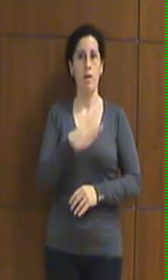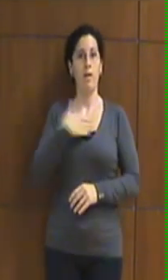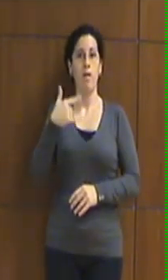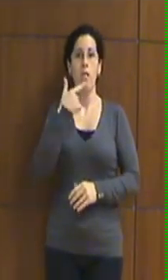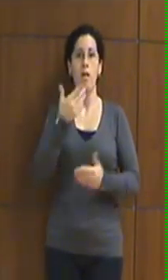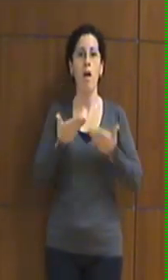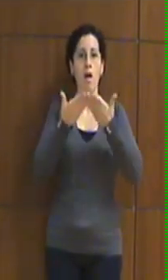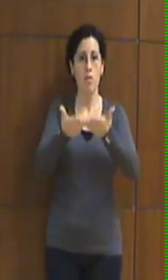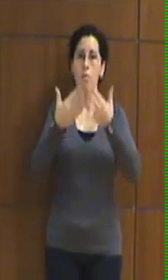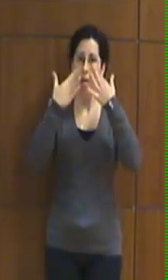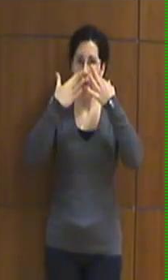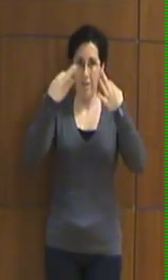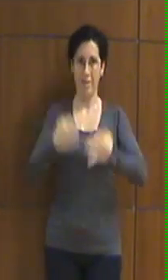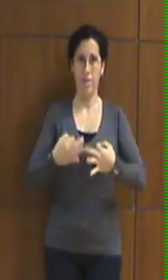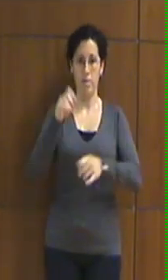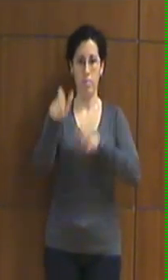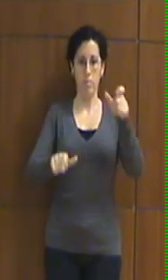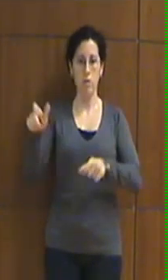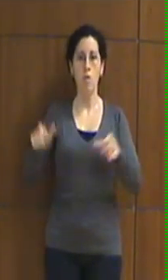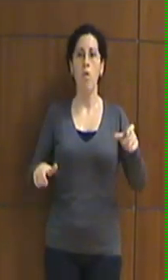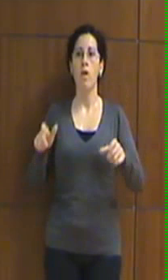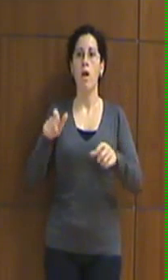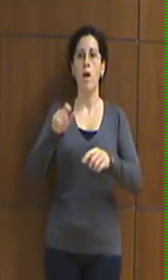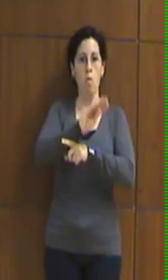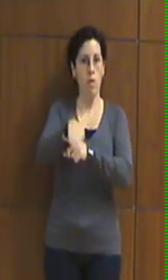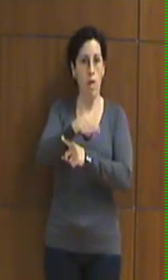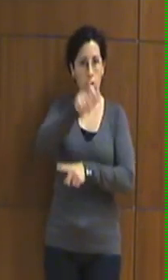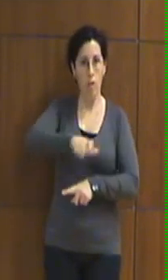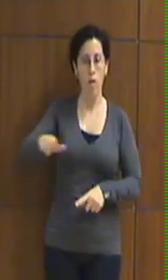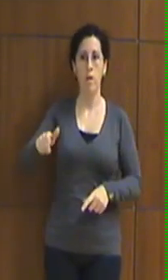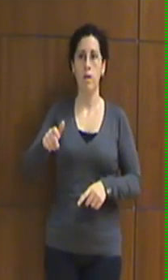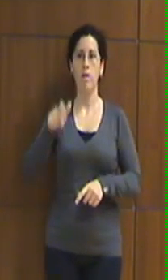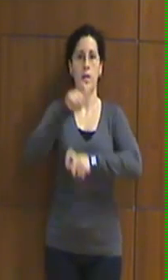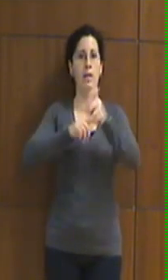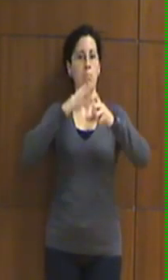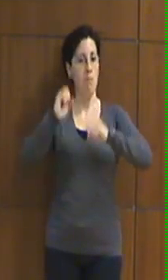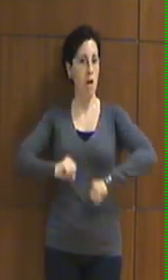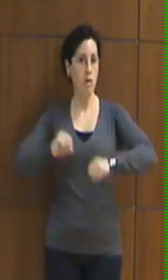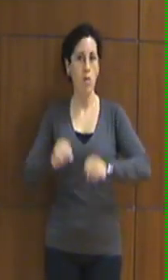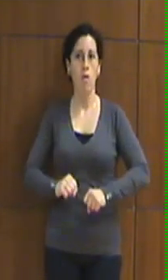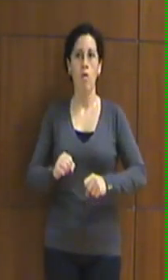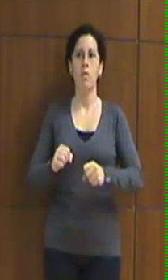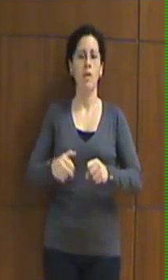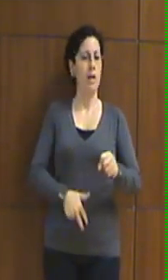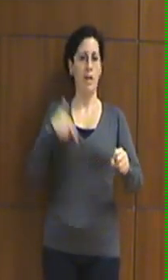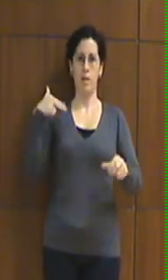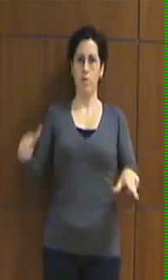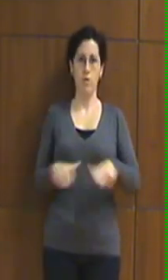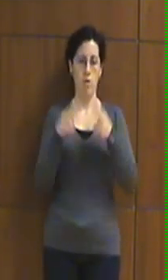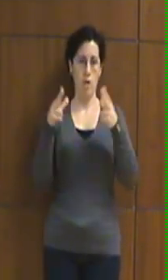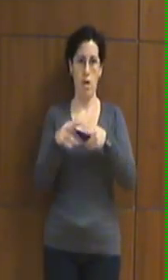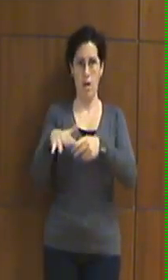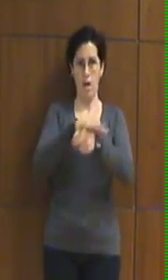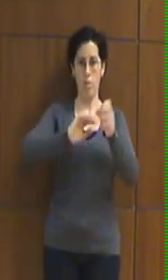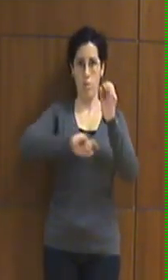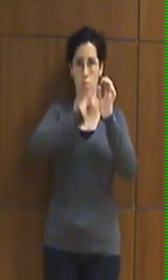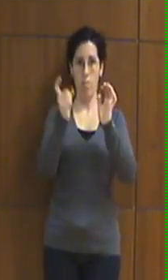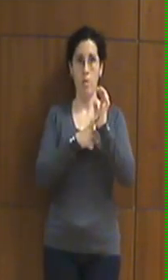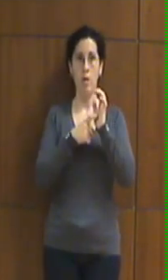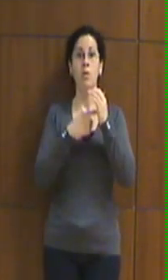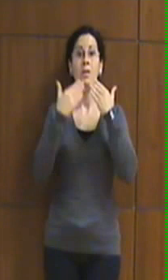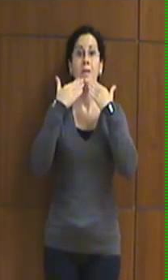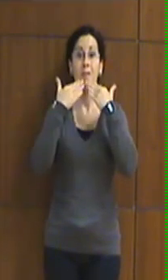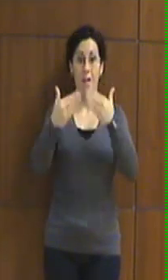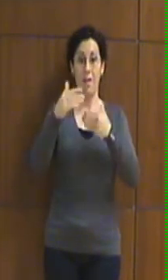las personas, para los cuidadores, para la gente mayor, para todo el ámbito social. Y quiero recordar pues, que gracias